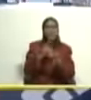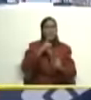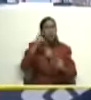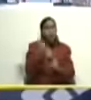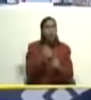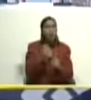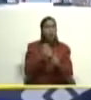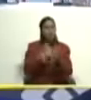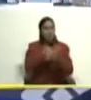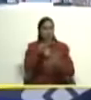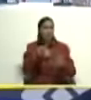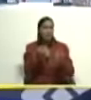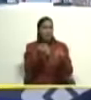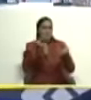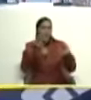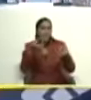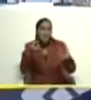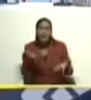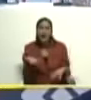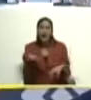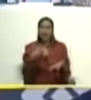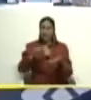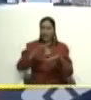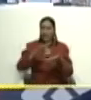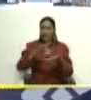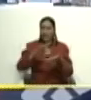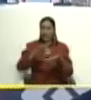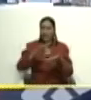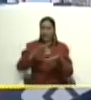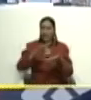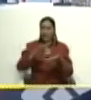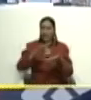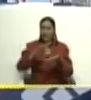de intolerancia, de autodestrucción nacional.